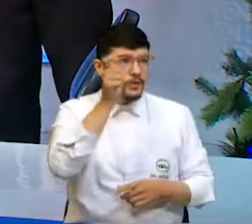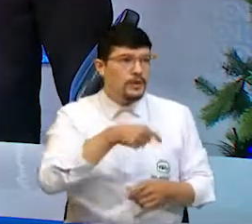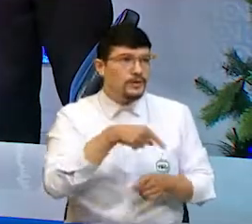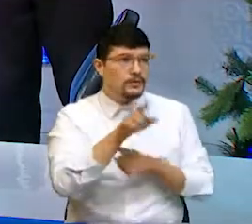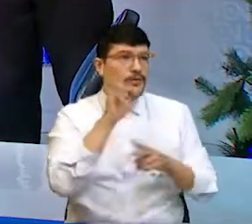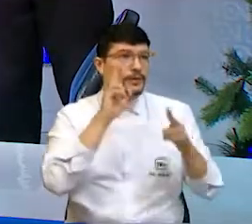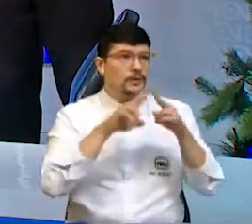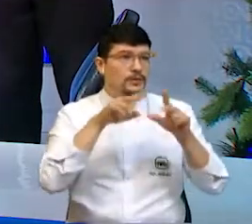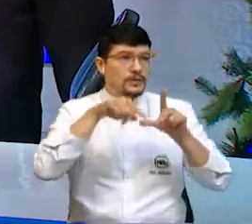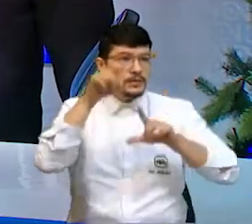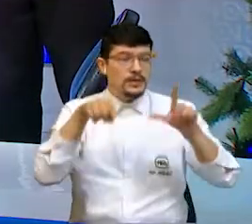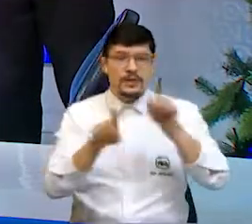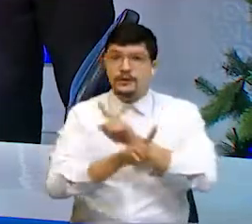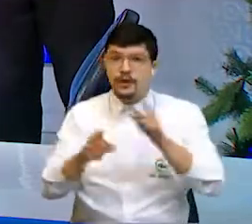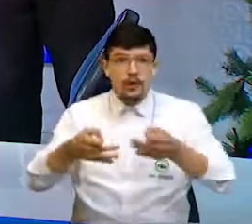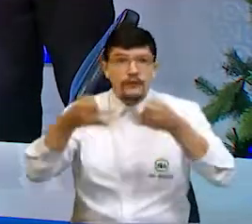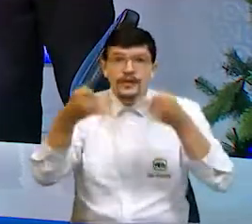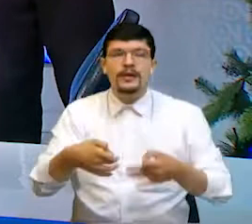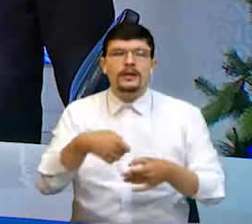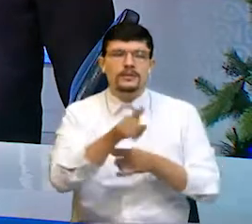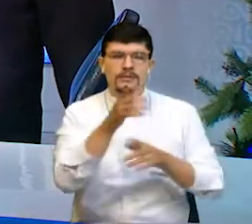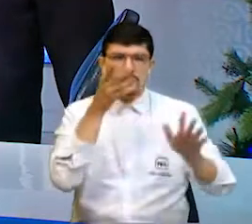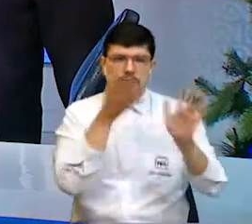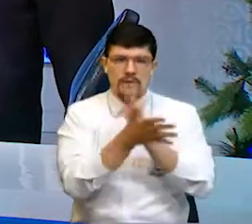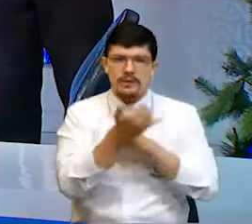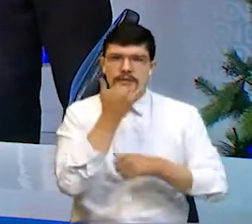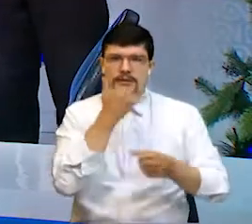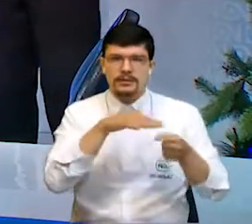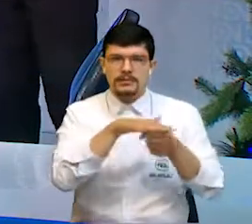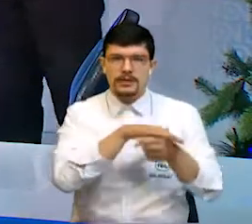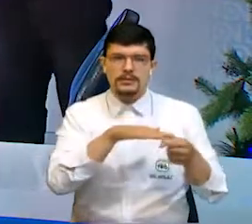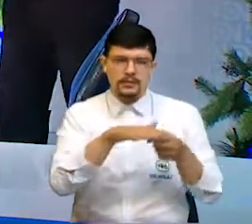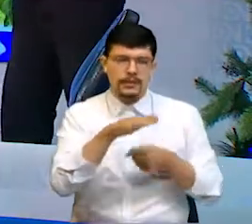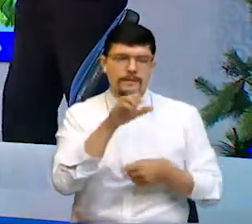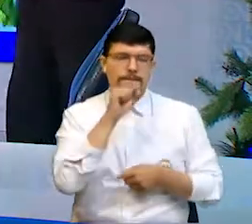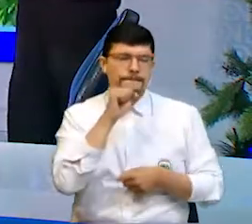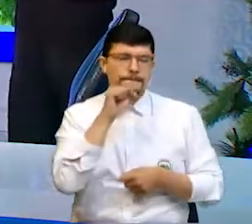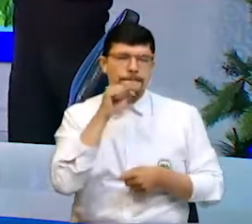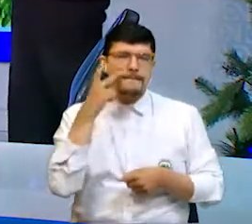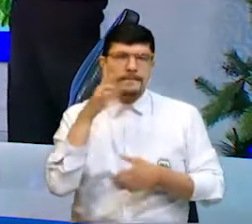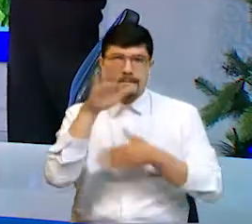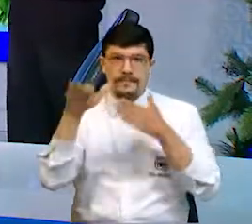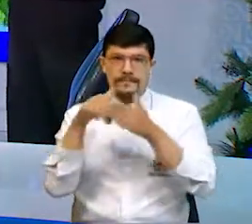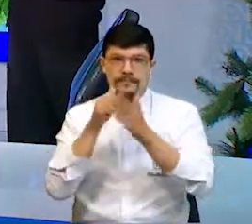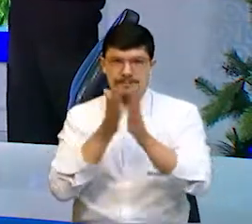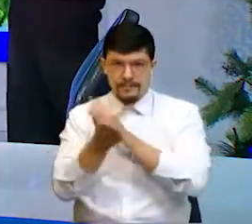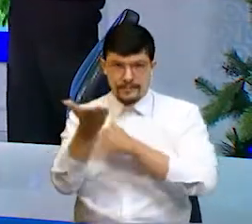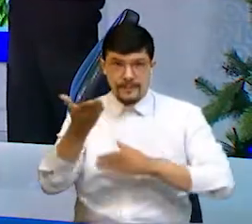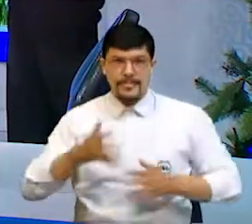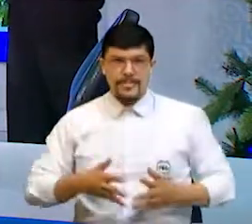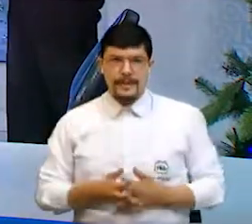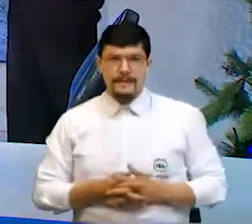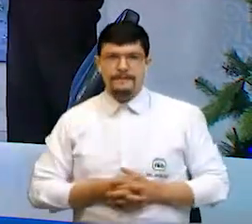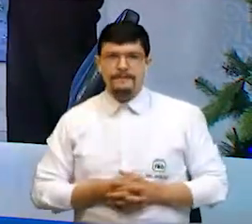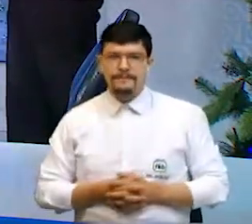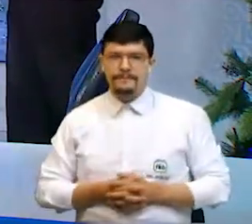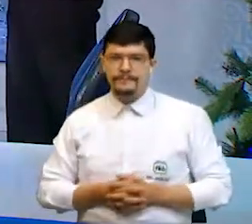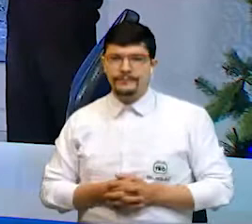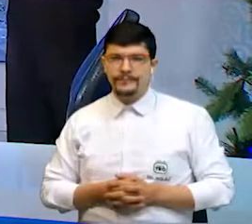conocieron cifras no oficiales de esa situación en Barranca Bermeja. Wilson Lozano a esta hora nos entrega más detalles.